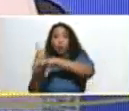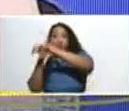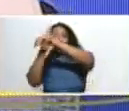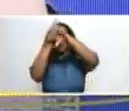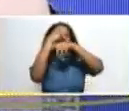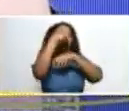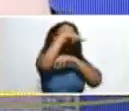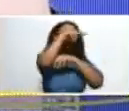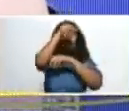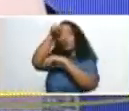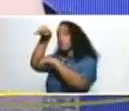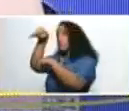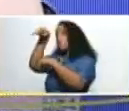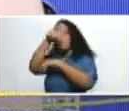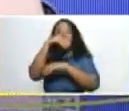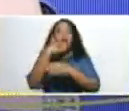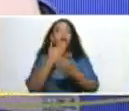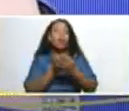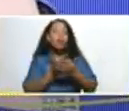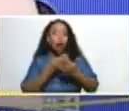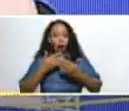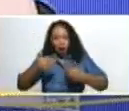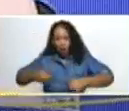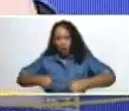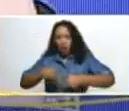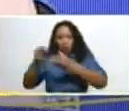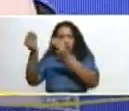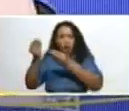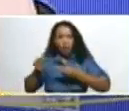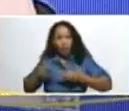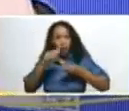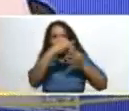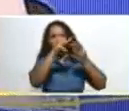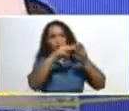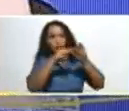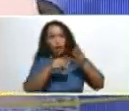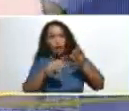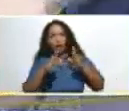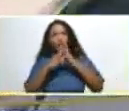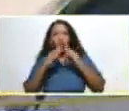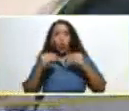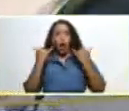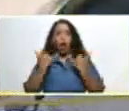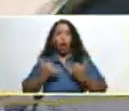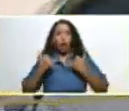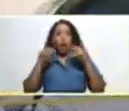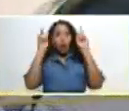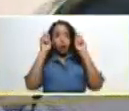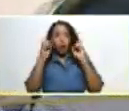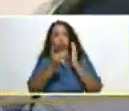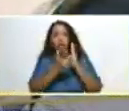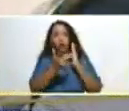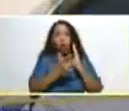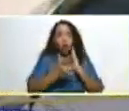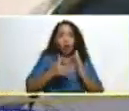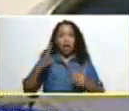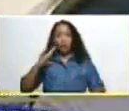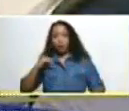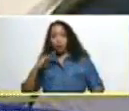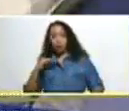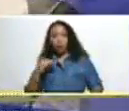gracias a ese esfuerzo que usted ha hecho por actualizar todo lo que es la investigación científica en Venezuela. Hoy,